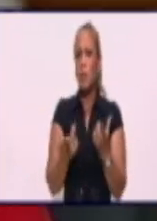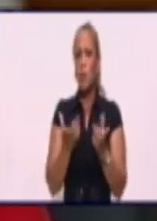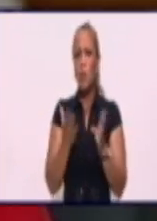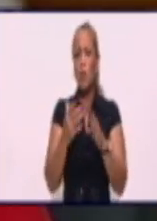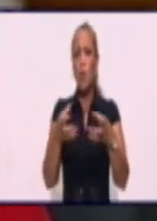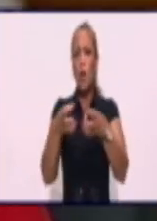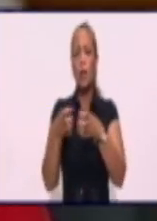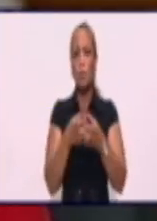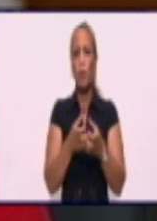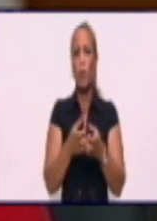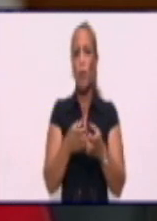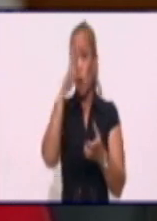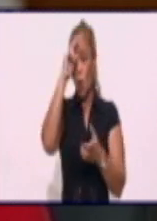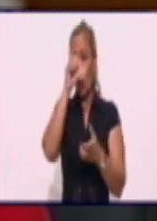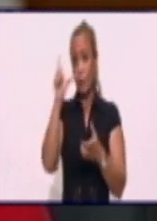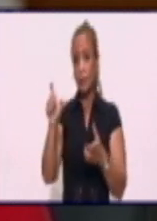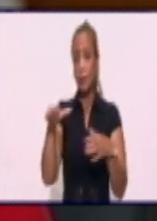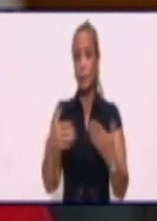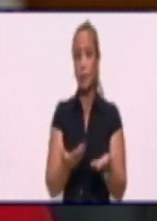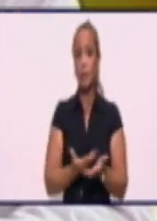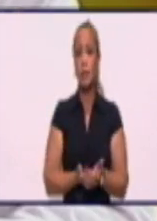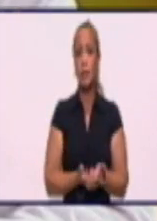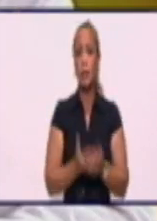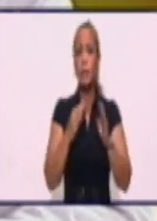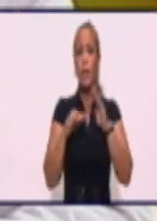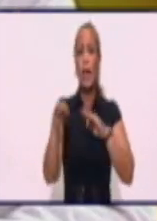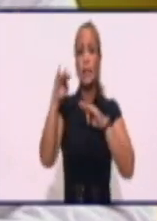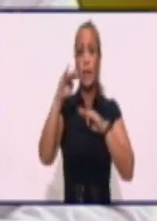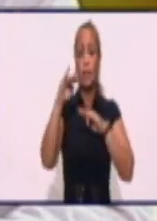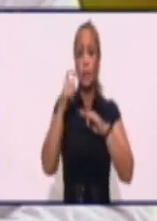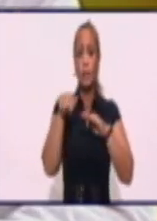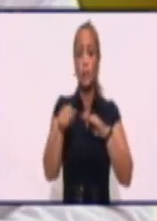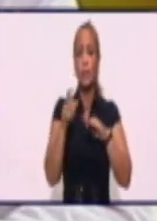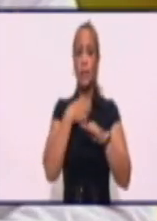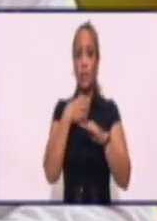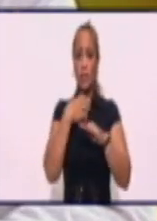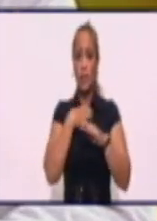hospital, sobre todo el ultrasonido de alta definición. Tenemos